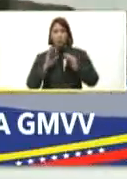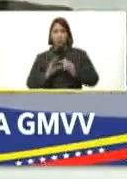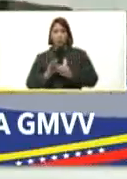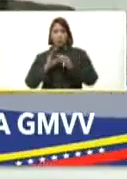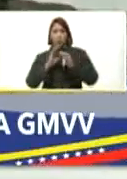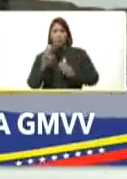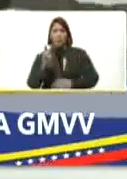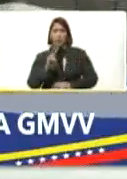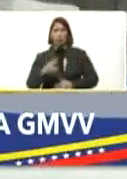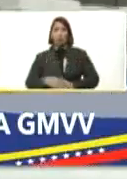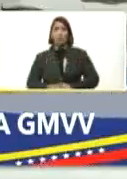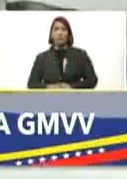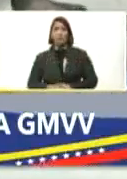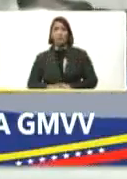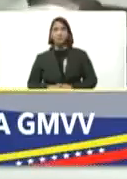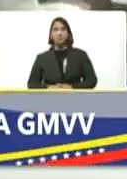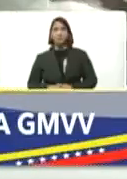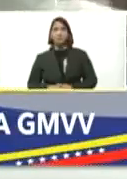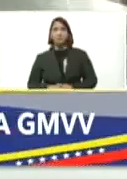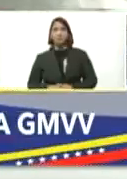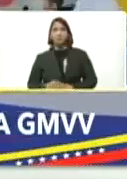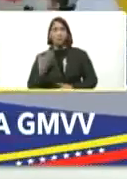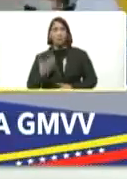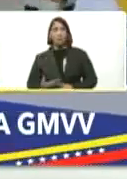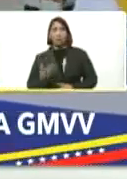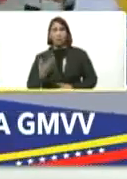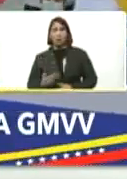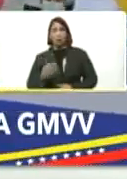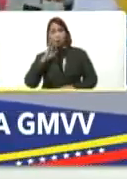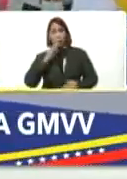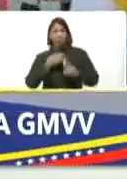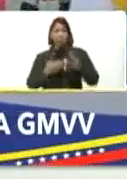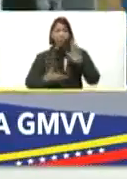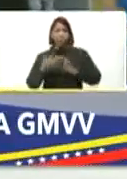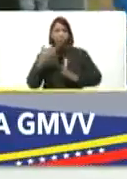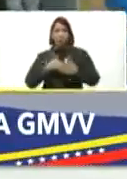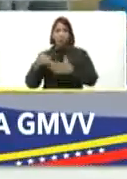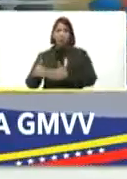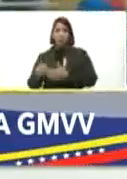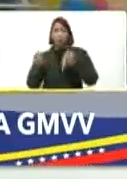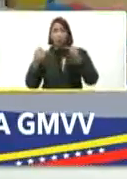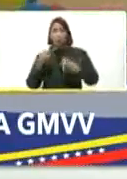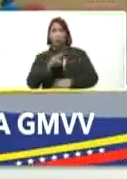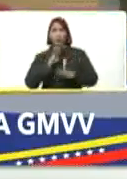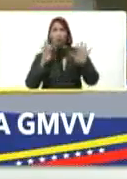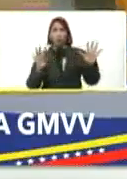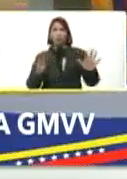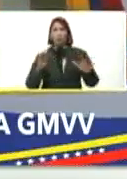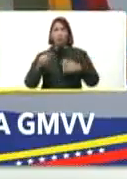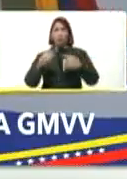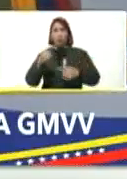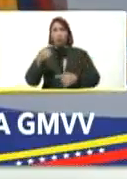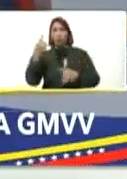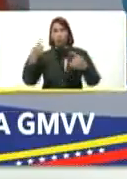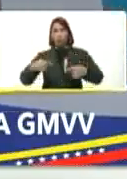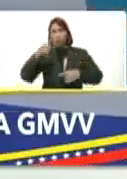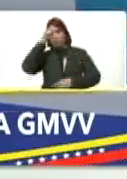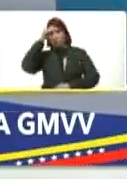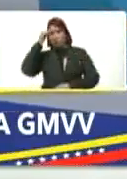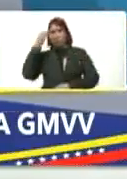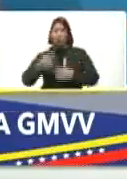los venezolanos. Por eso es tan importante ir a las elecciones número 29 el próximo domingo. Cada vez